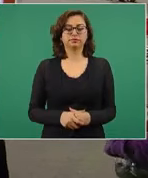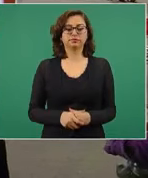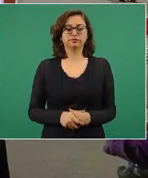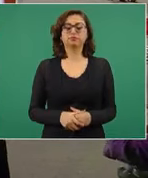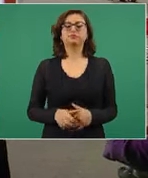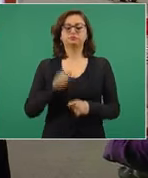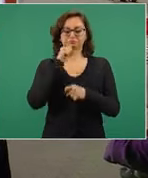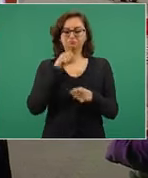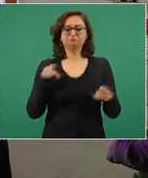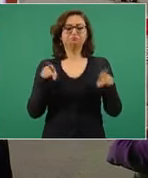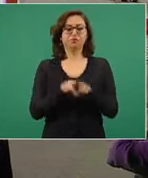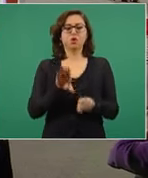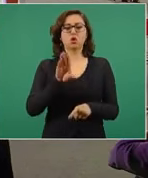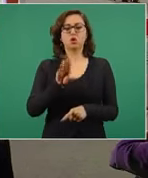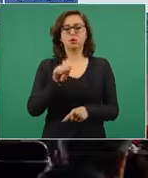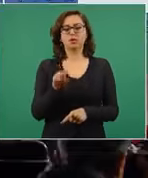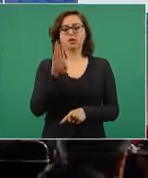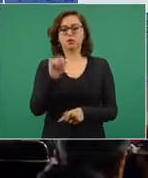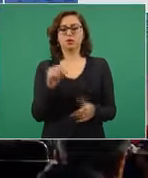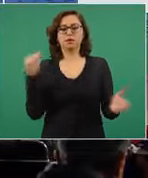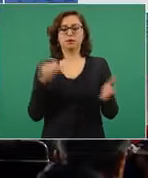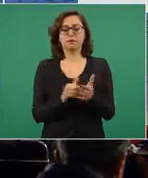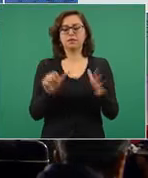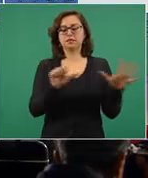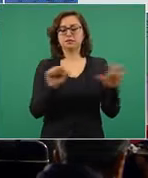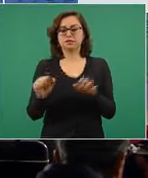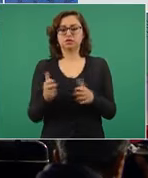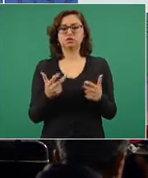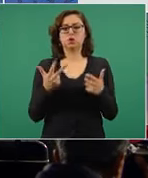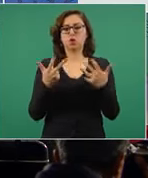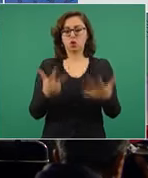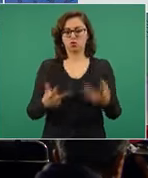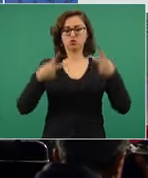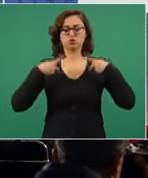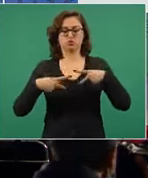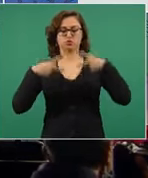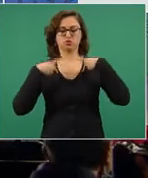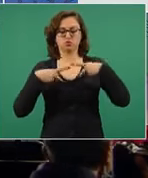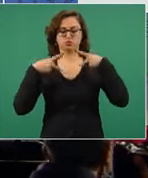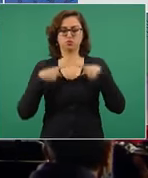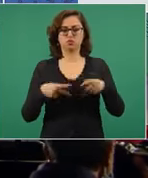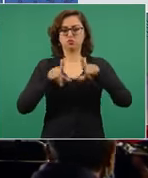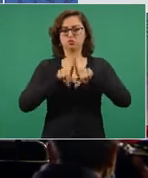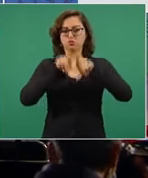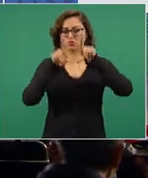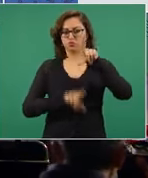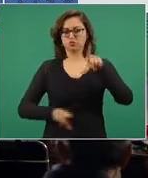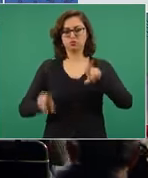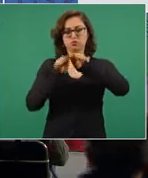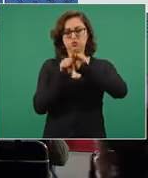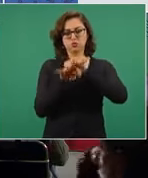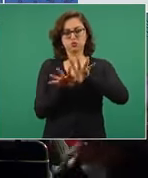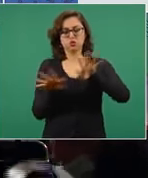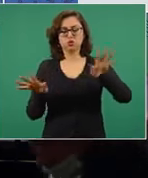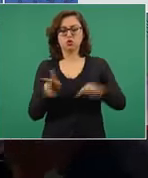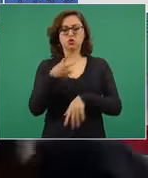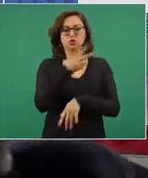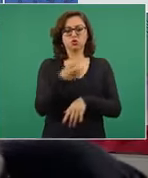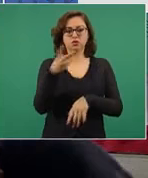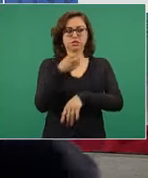los 99.608 elementos desplegados en 200 coordinaciones